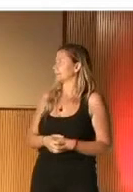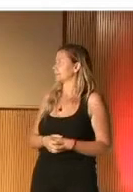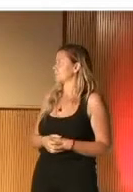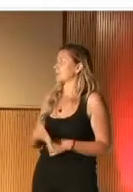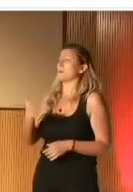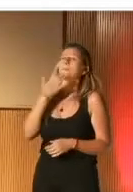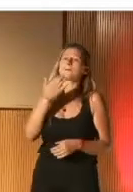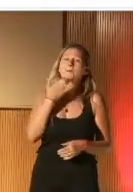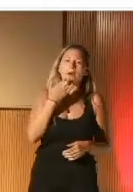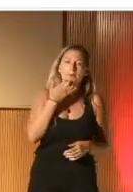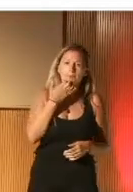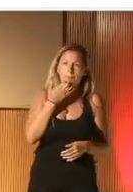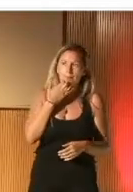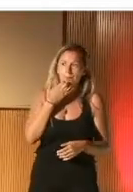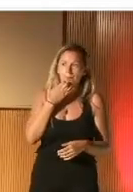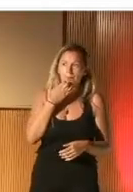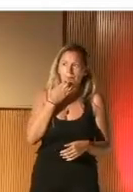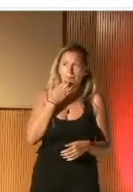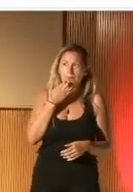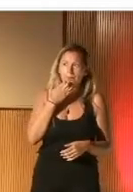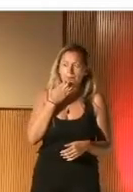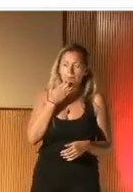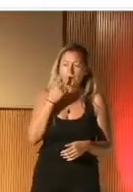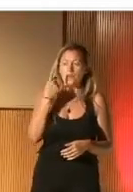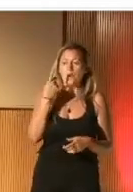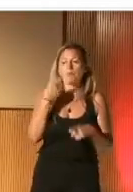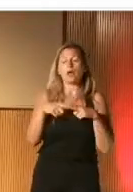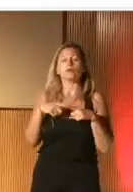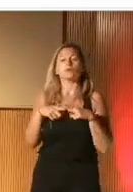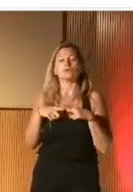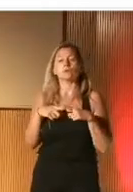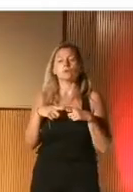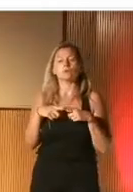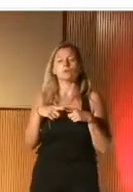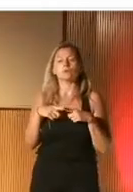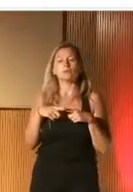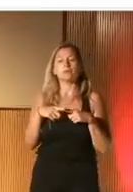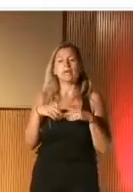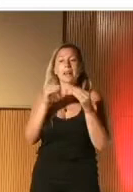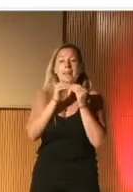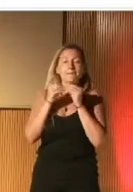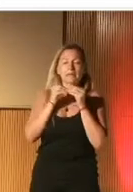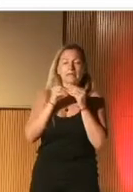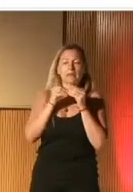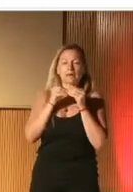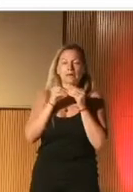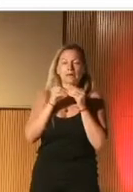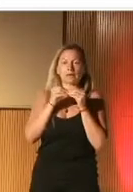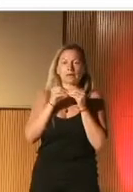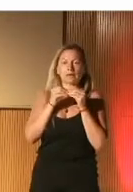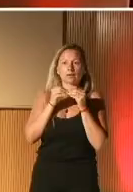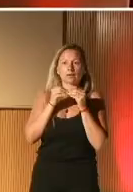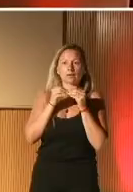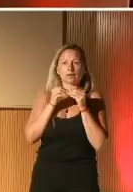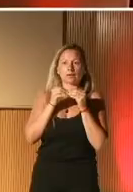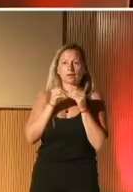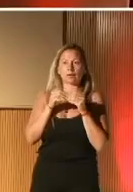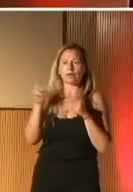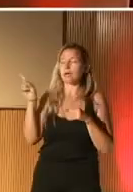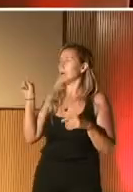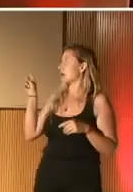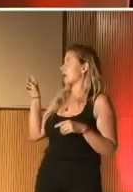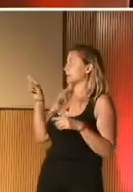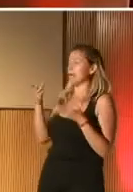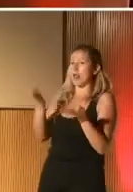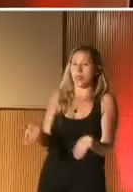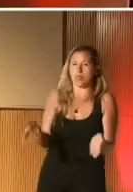por ejemplo, podemos suponer, una de las cosas que supuso es que el material que se perdía se queda aquí metido, justamente en el